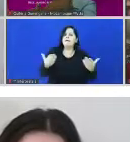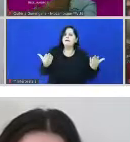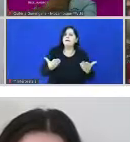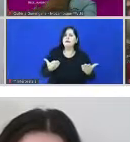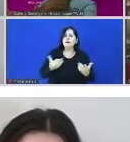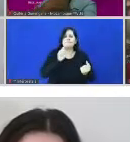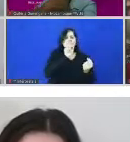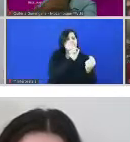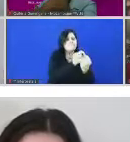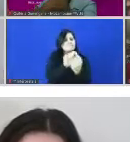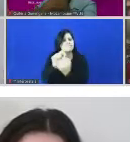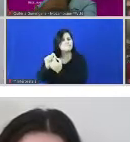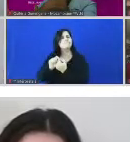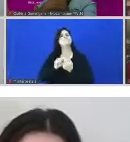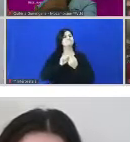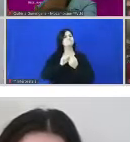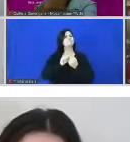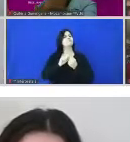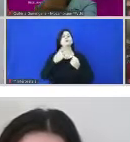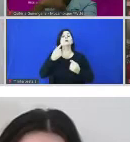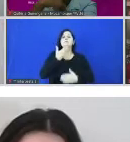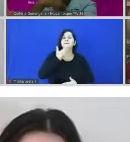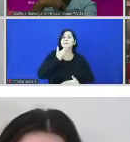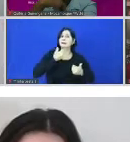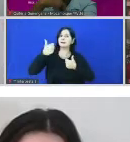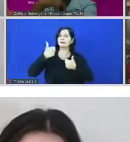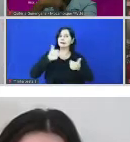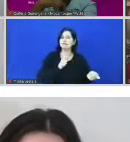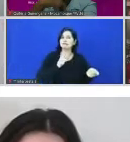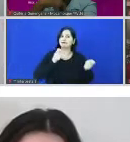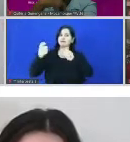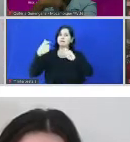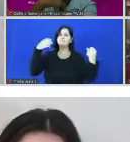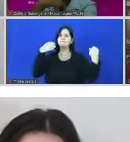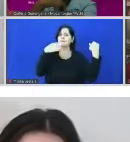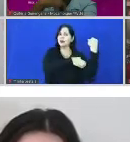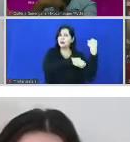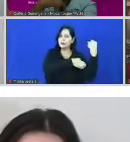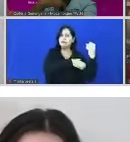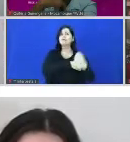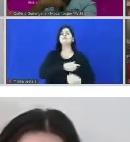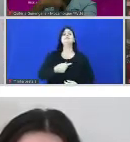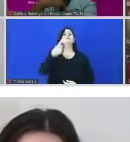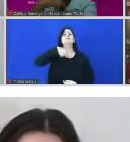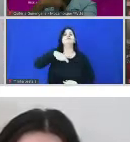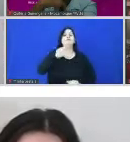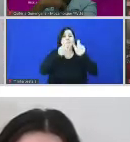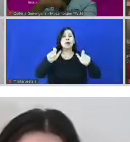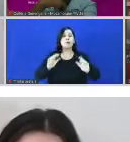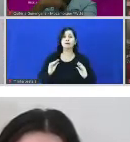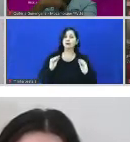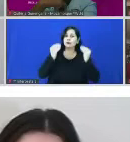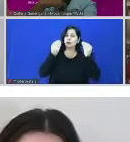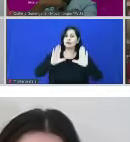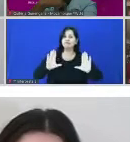también mucha fuerza para la juventud con una mirada diferente en esto,